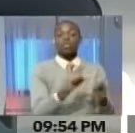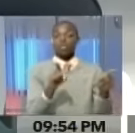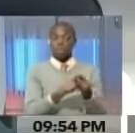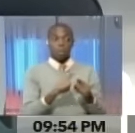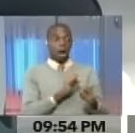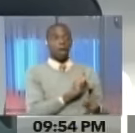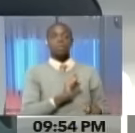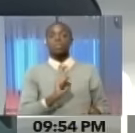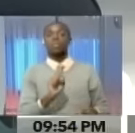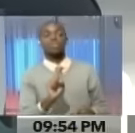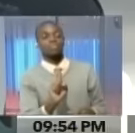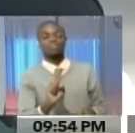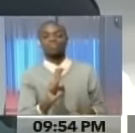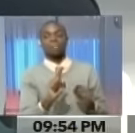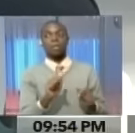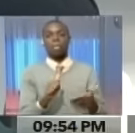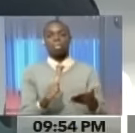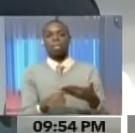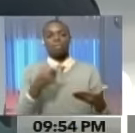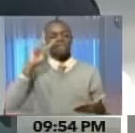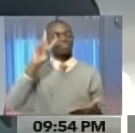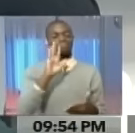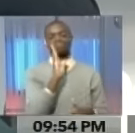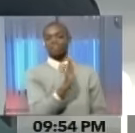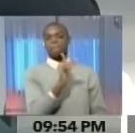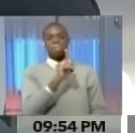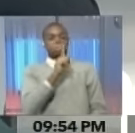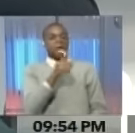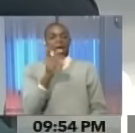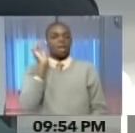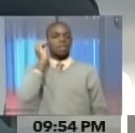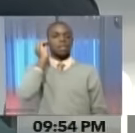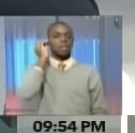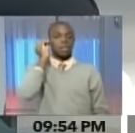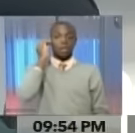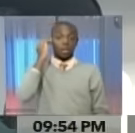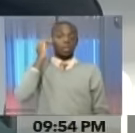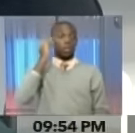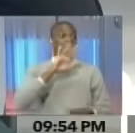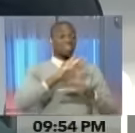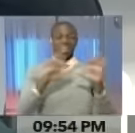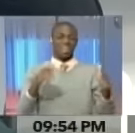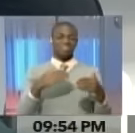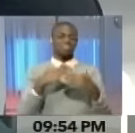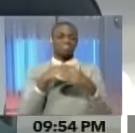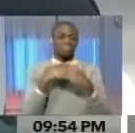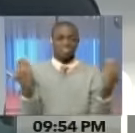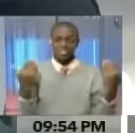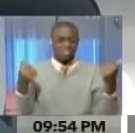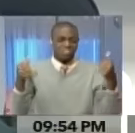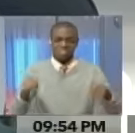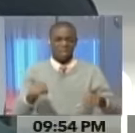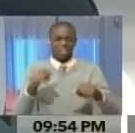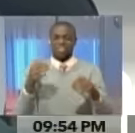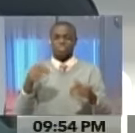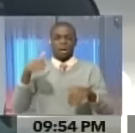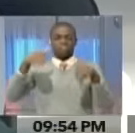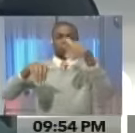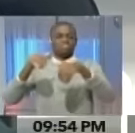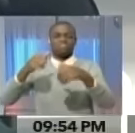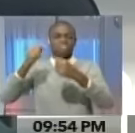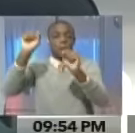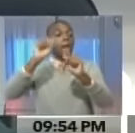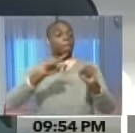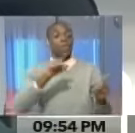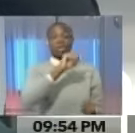murió legalmente porque hay Mira hay más de 8600 demandas en tribunales de la República en los 23 tribunales Superiores de los